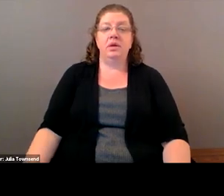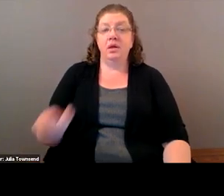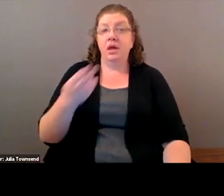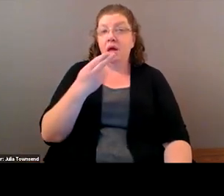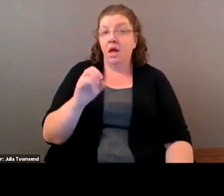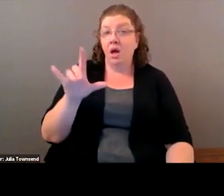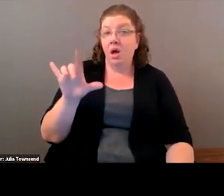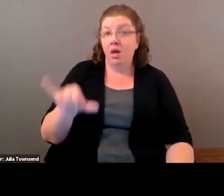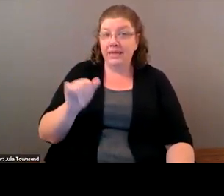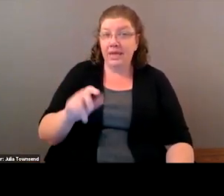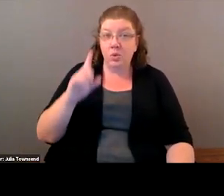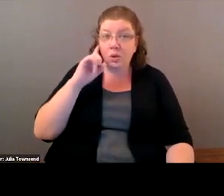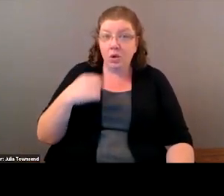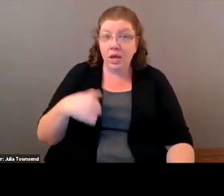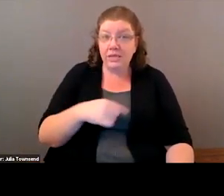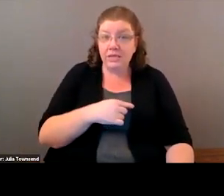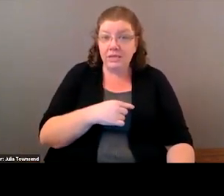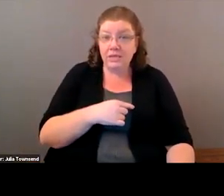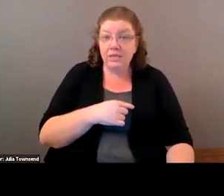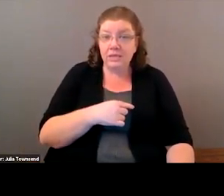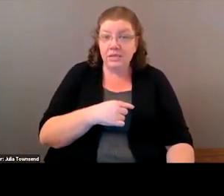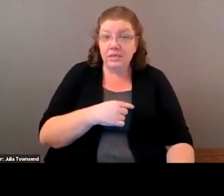al menos puede escuchar